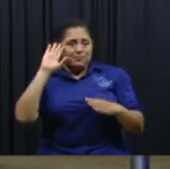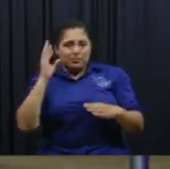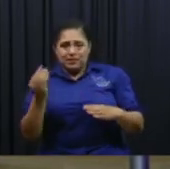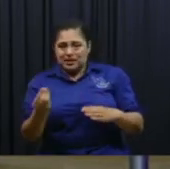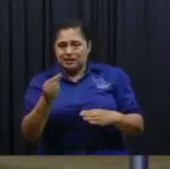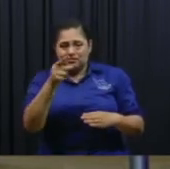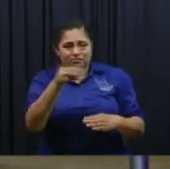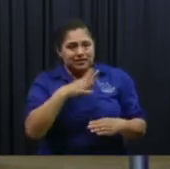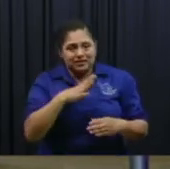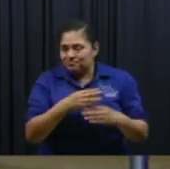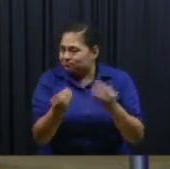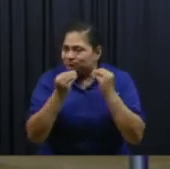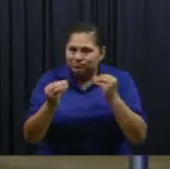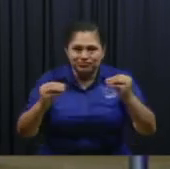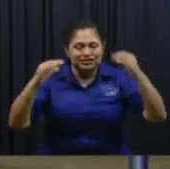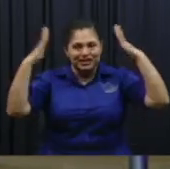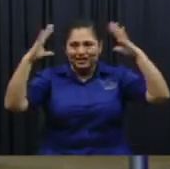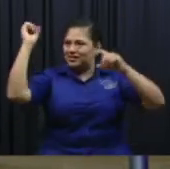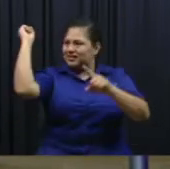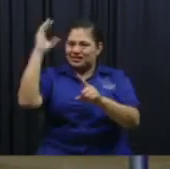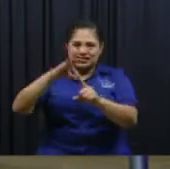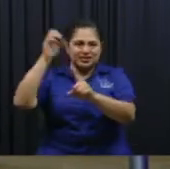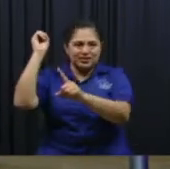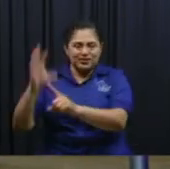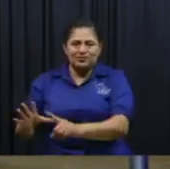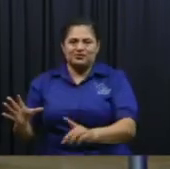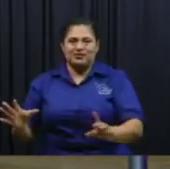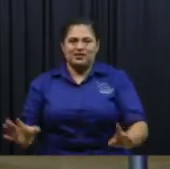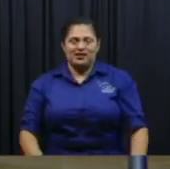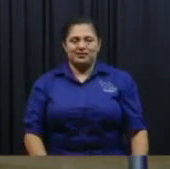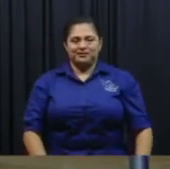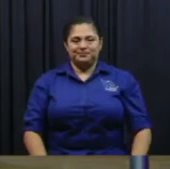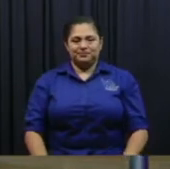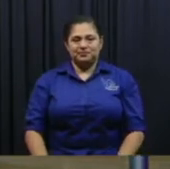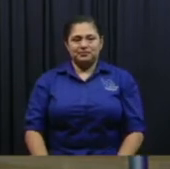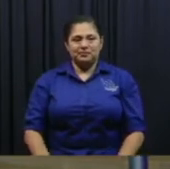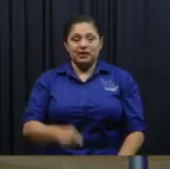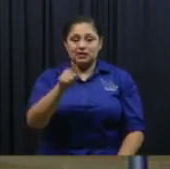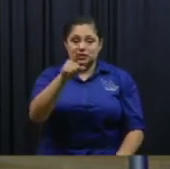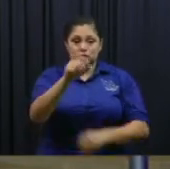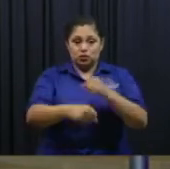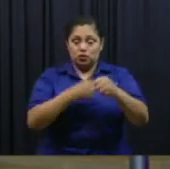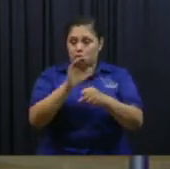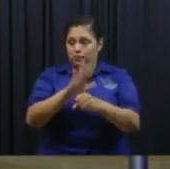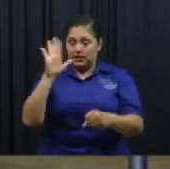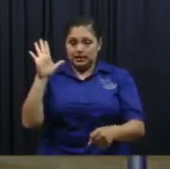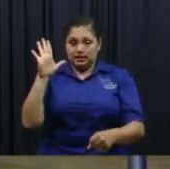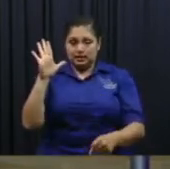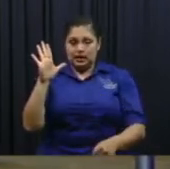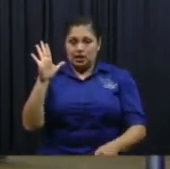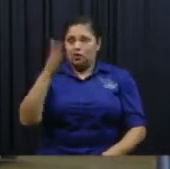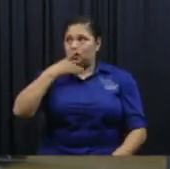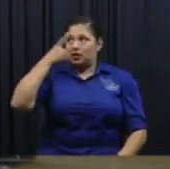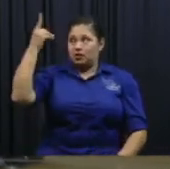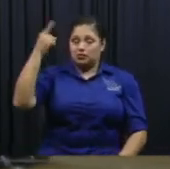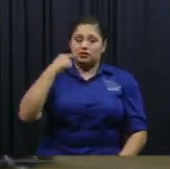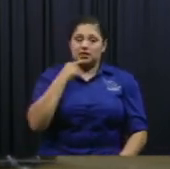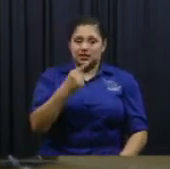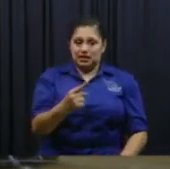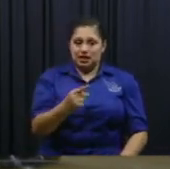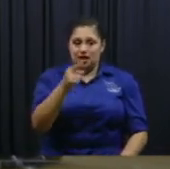es lo que te decía al principio que Dios va a derramar cuando cumples los principios divinos como es este Entonces ahora